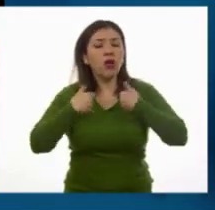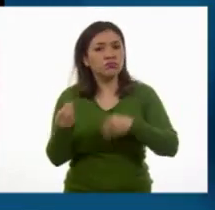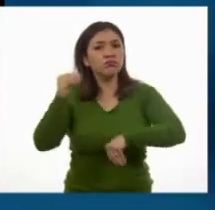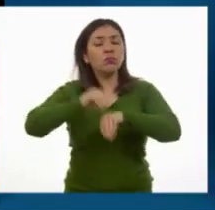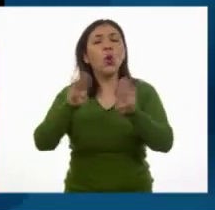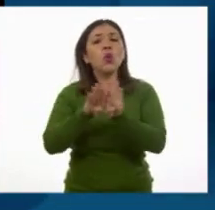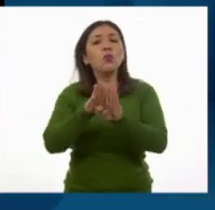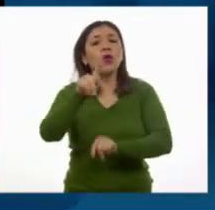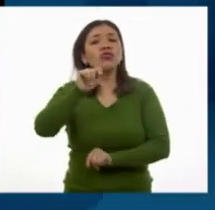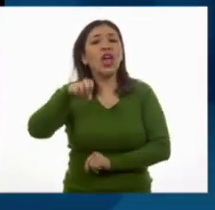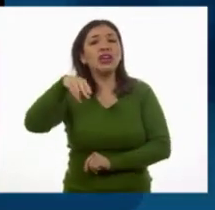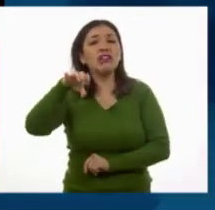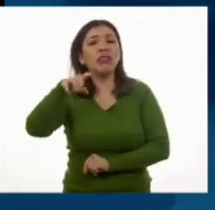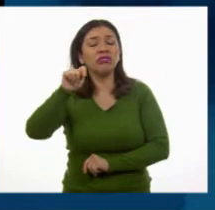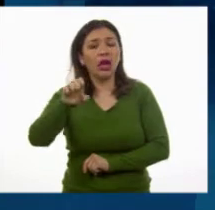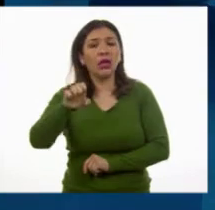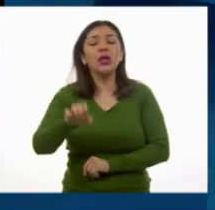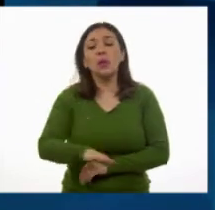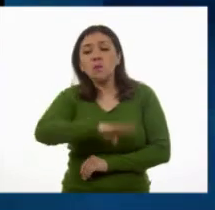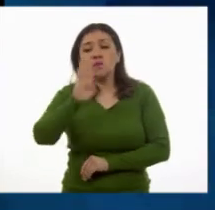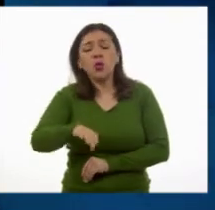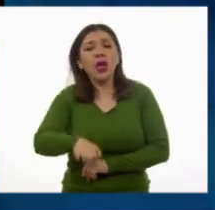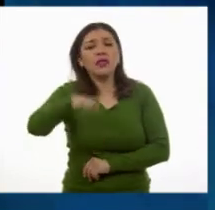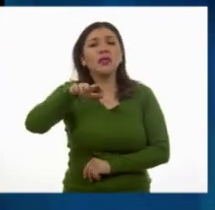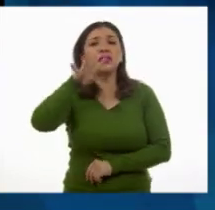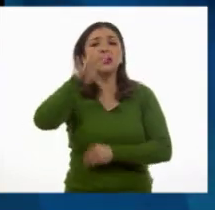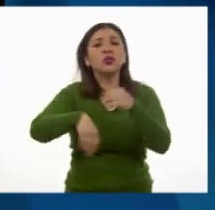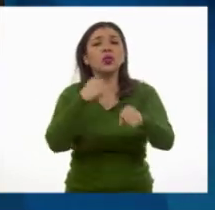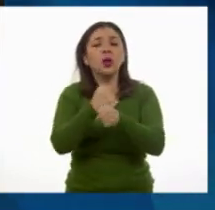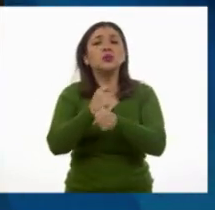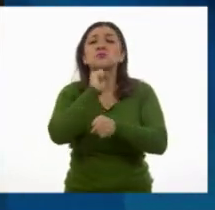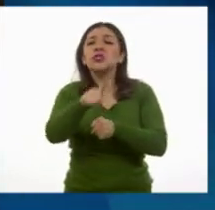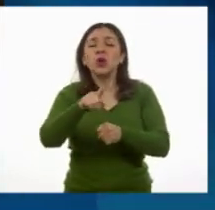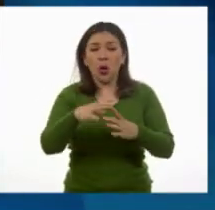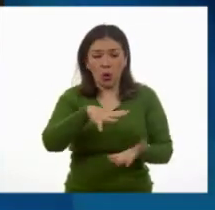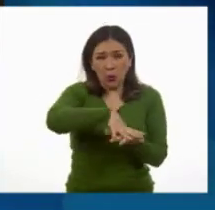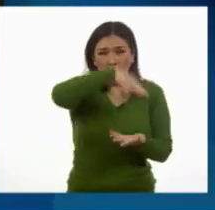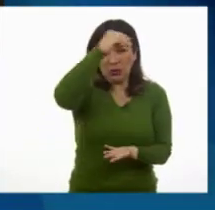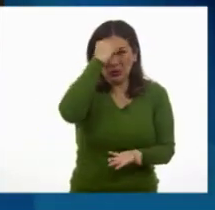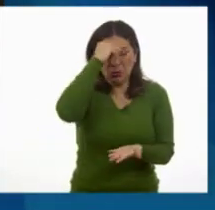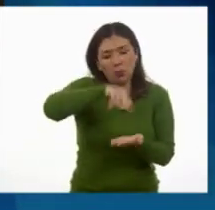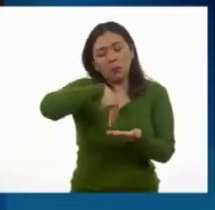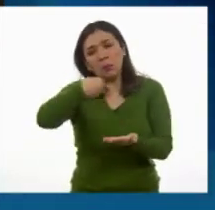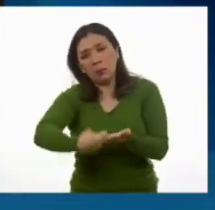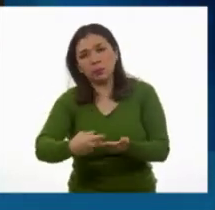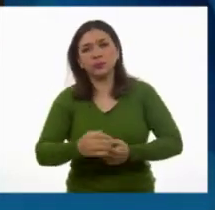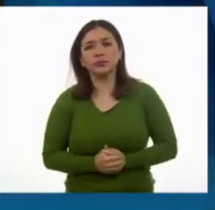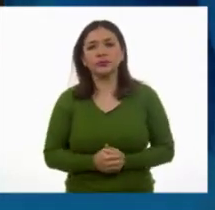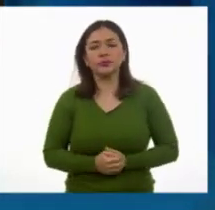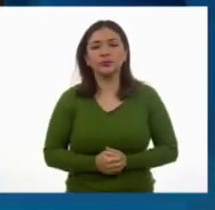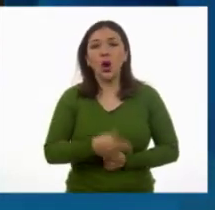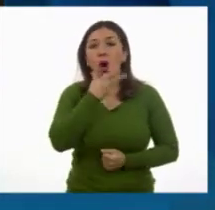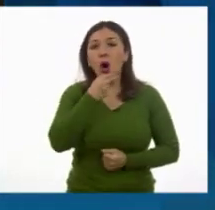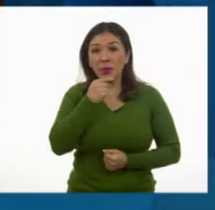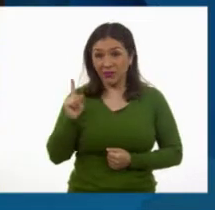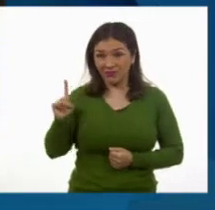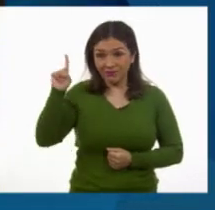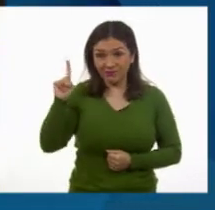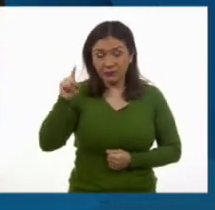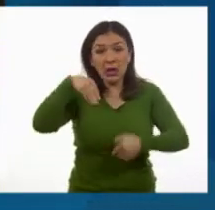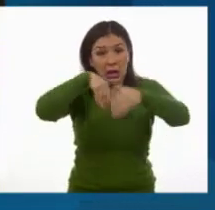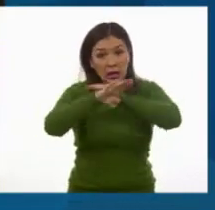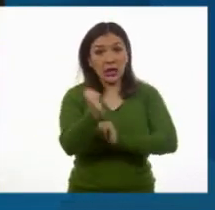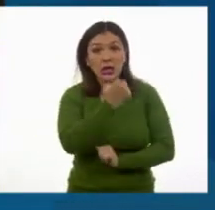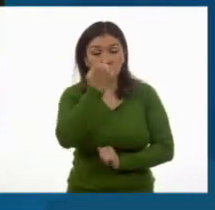momento. Murió a los 19 años a la entrada del castillo. Agustín Melgar ingresó al